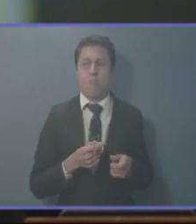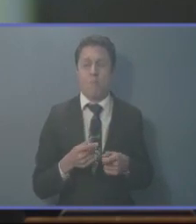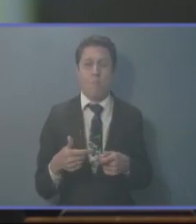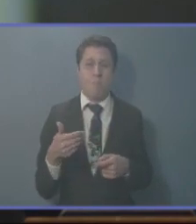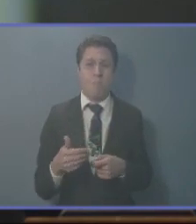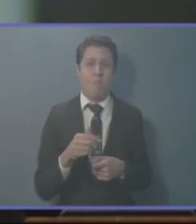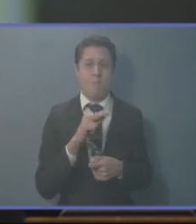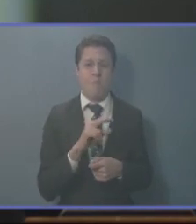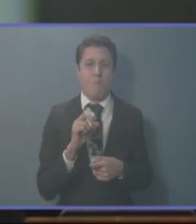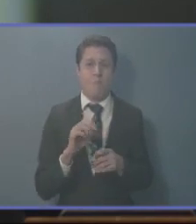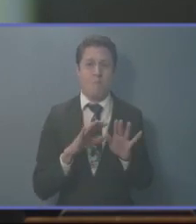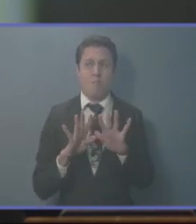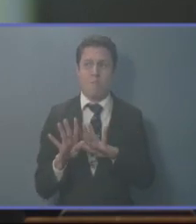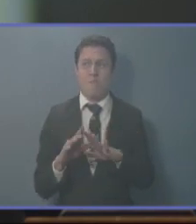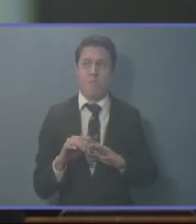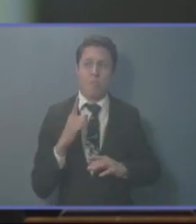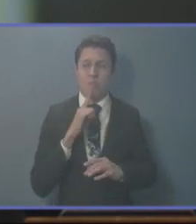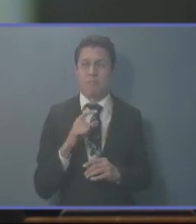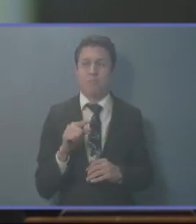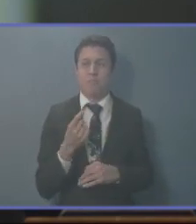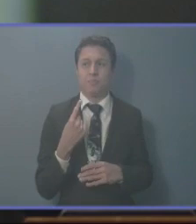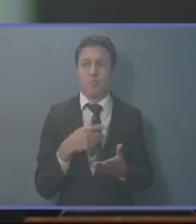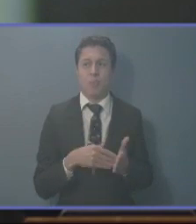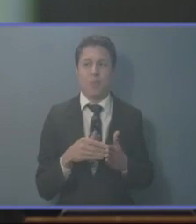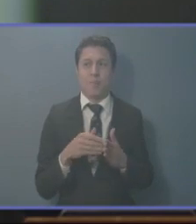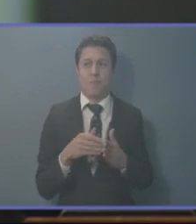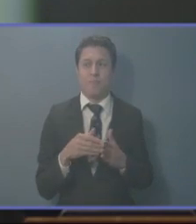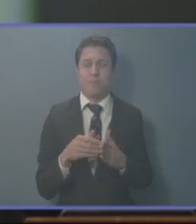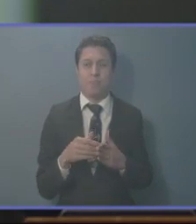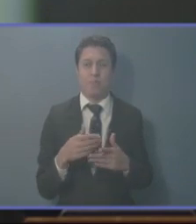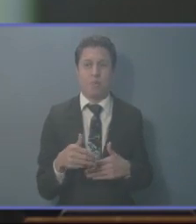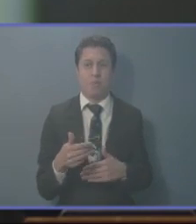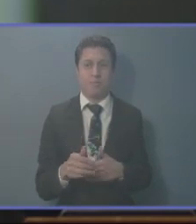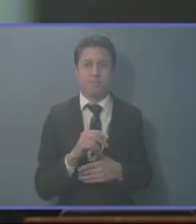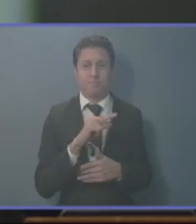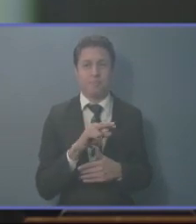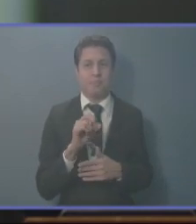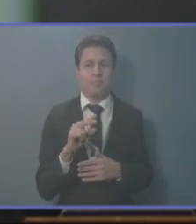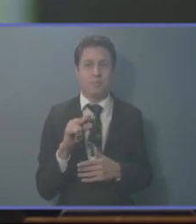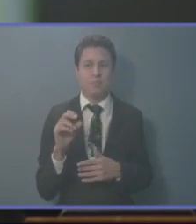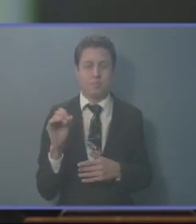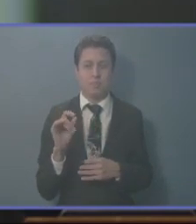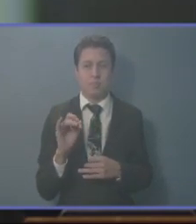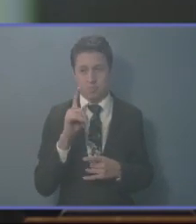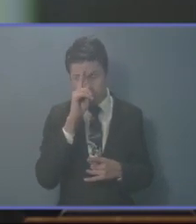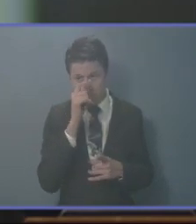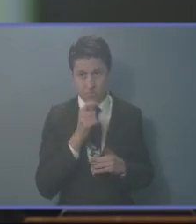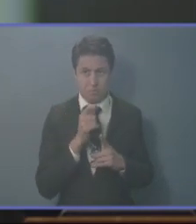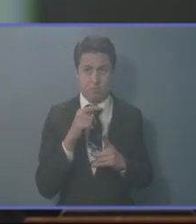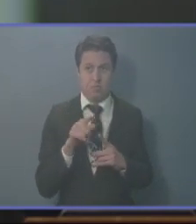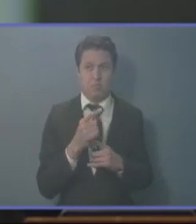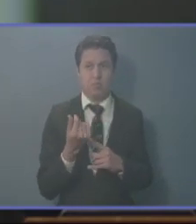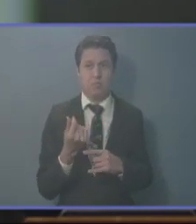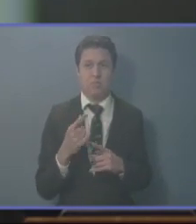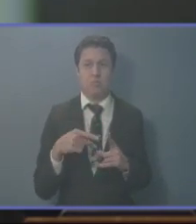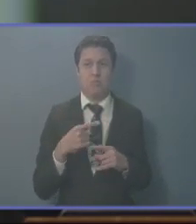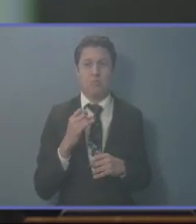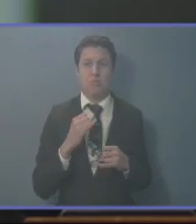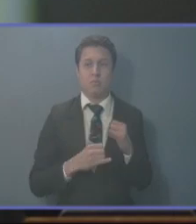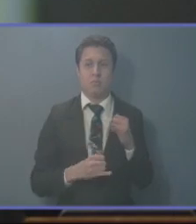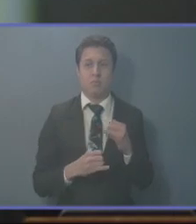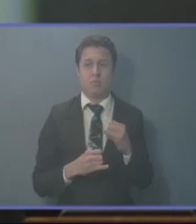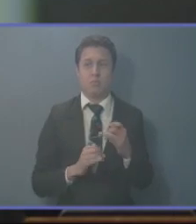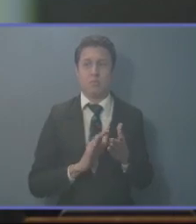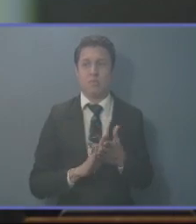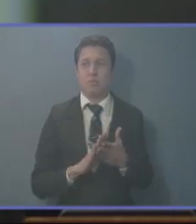año 2019. Para quienes iniciaron operaciones durante el año 2020, se considerará el monto de su última declaración